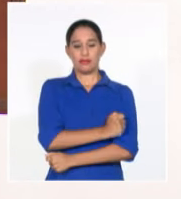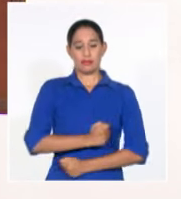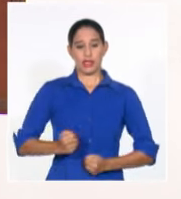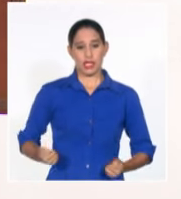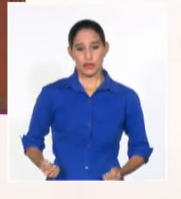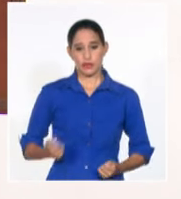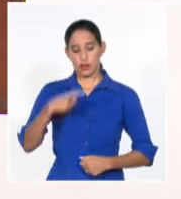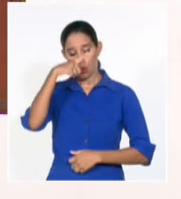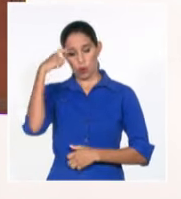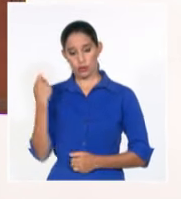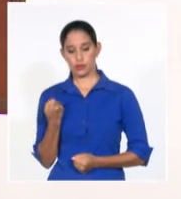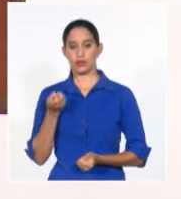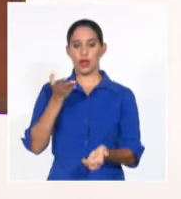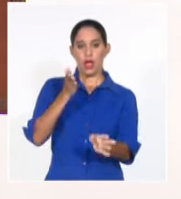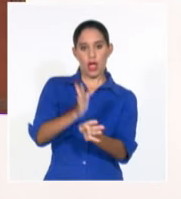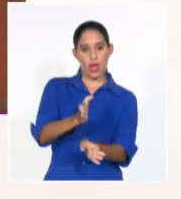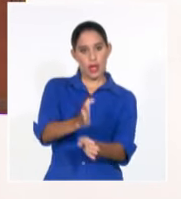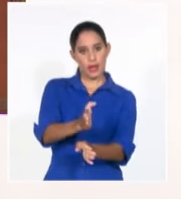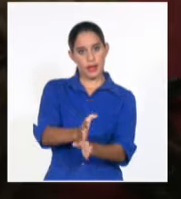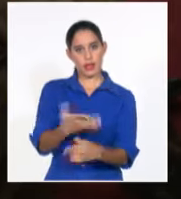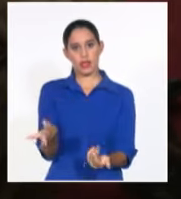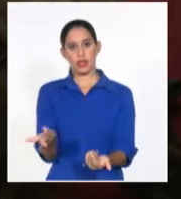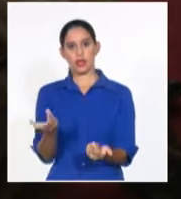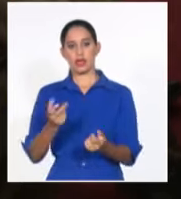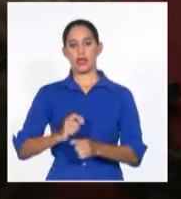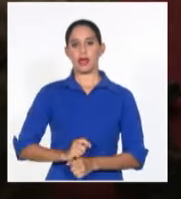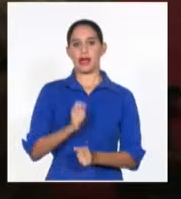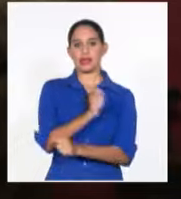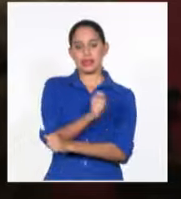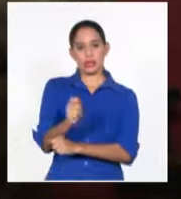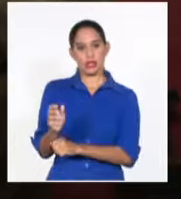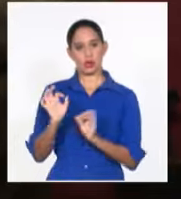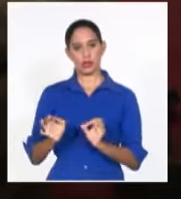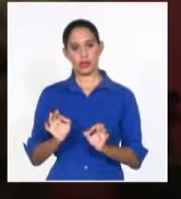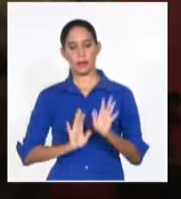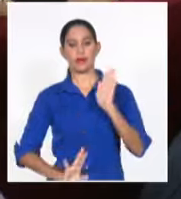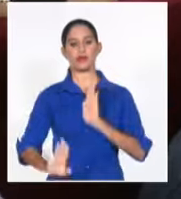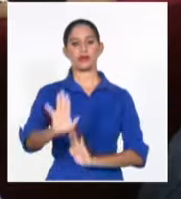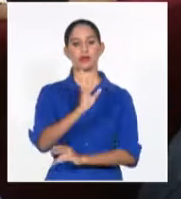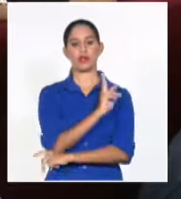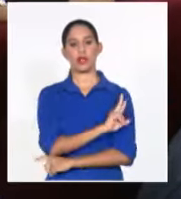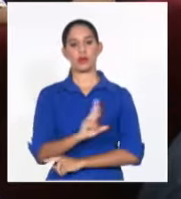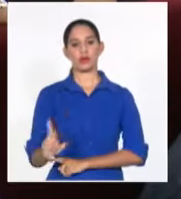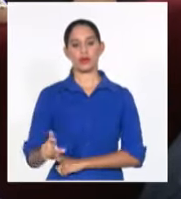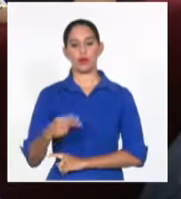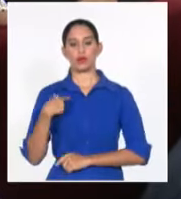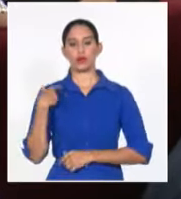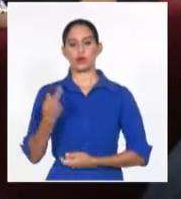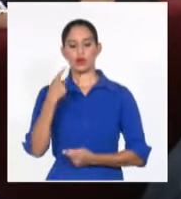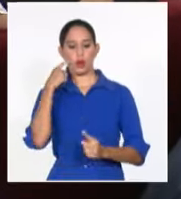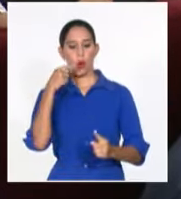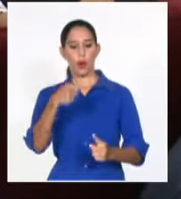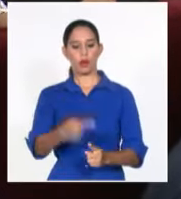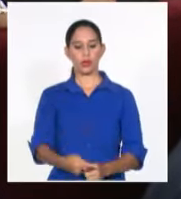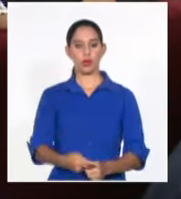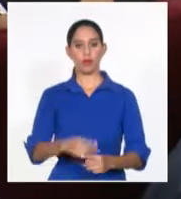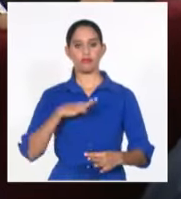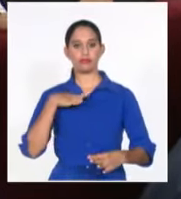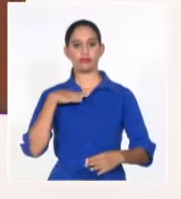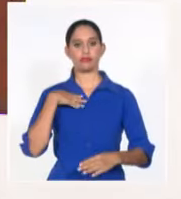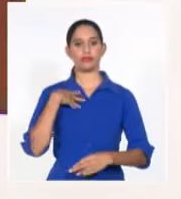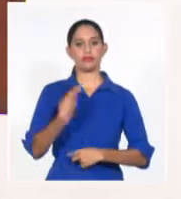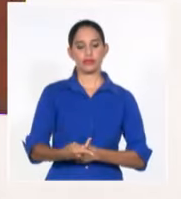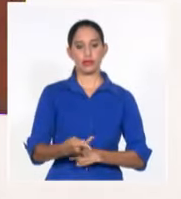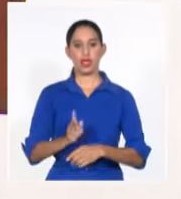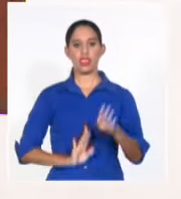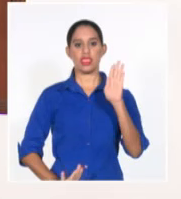como fervientes soldados defensores de la revolución. Hemos tenido el reto de enfrentar la actividad delictiva dentro y fuera de las